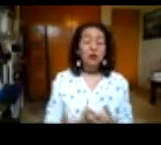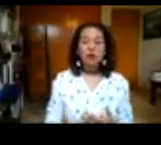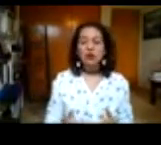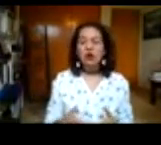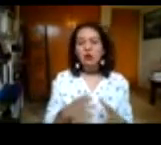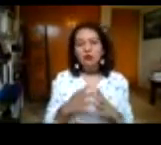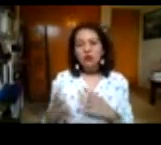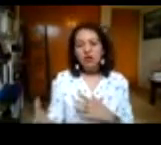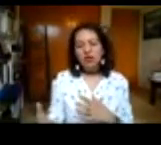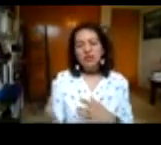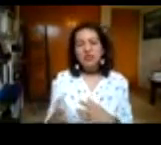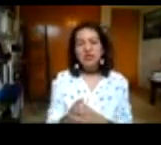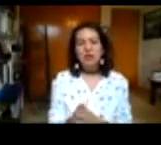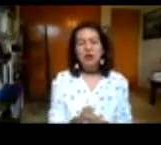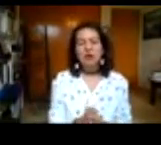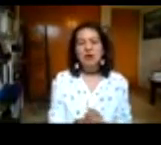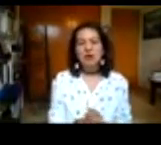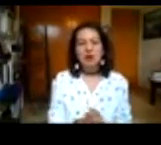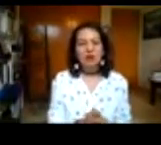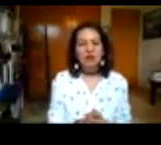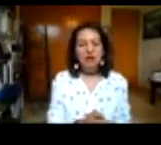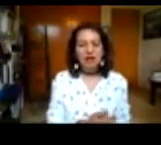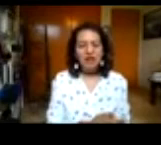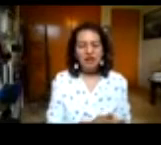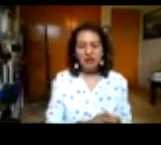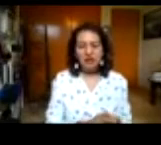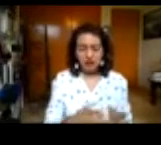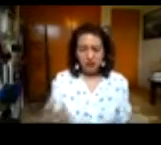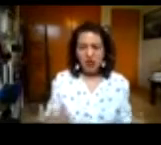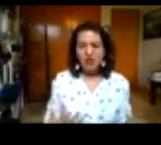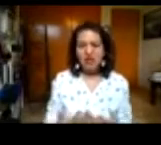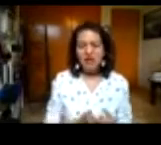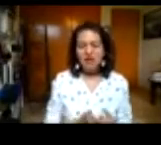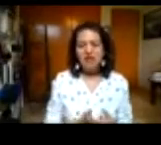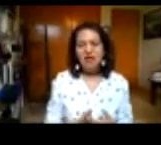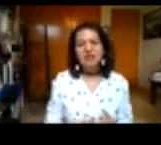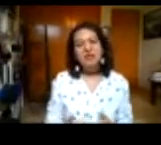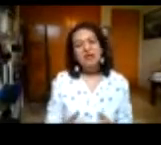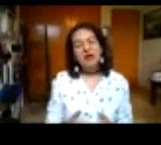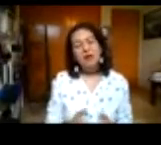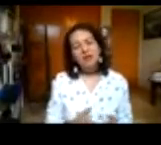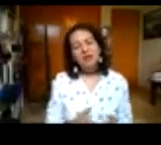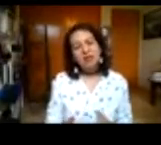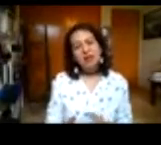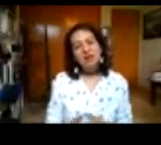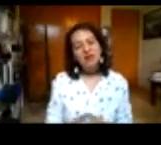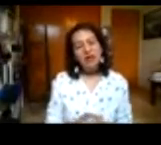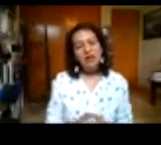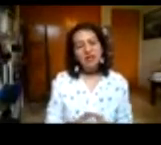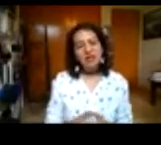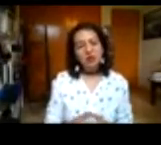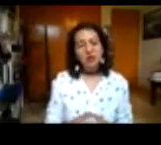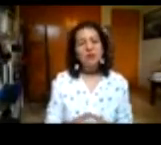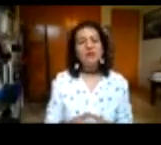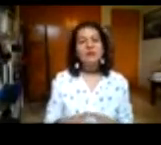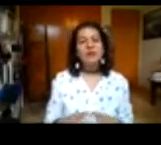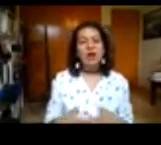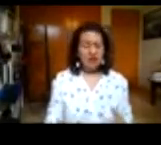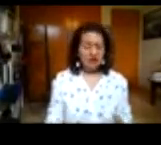en junio, porque ustedes previeron habilitar y puertas abiertas a partir de finales de